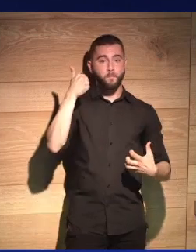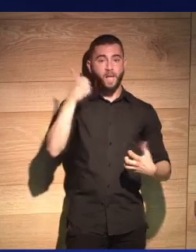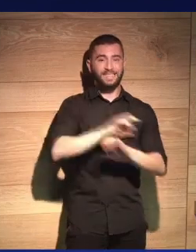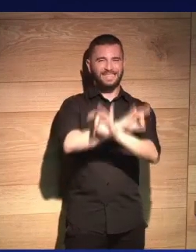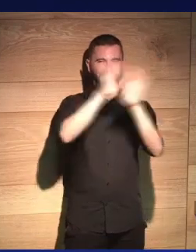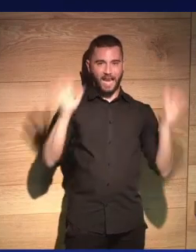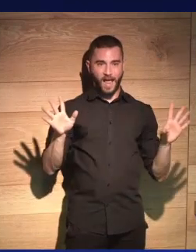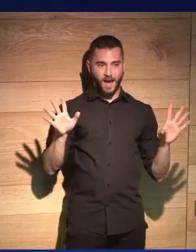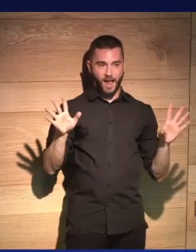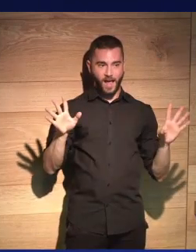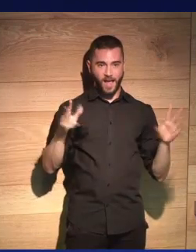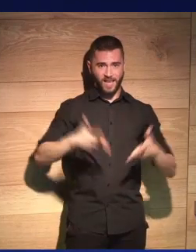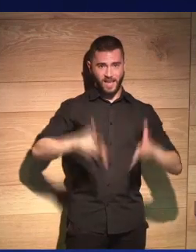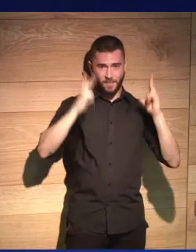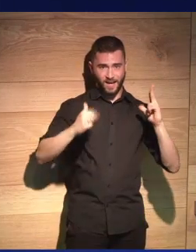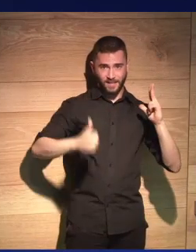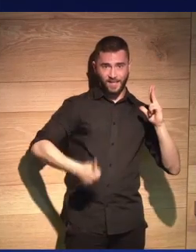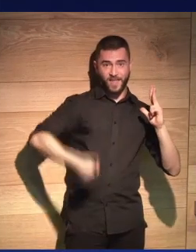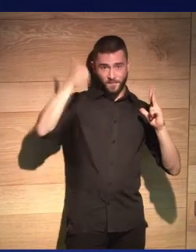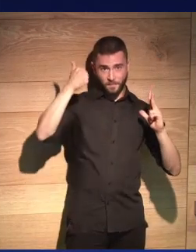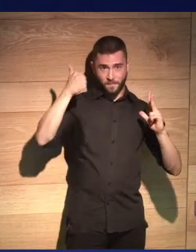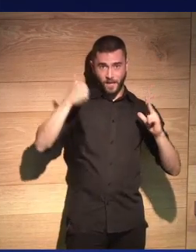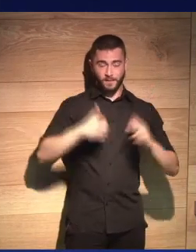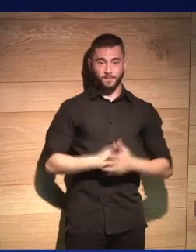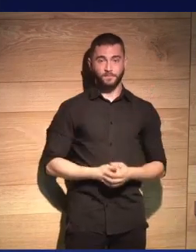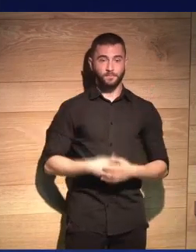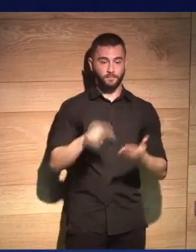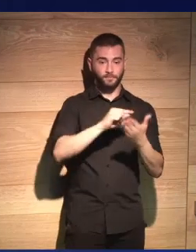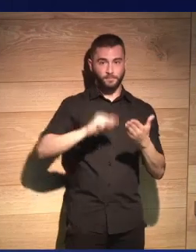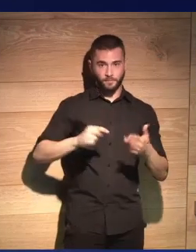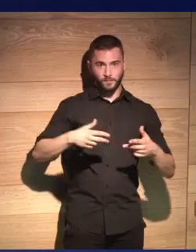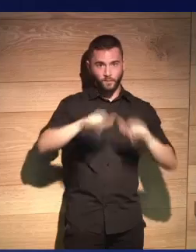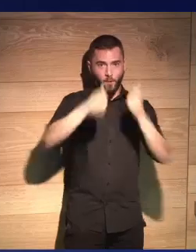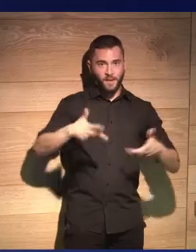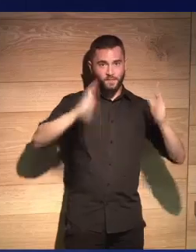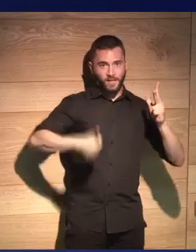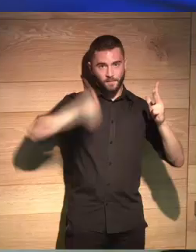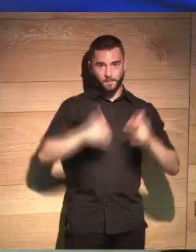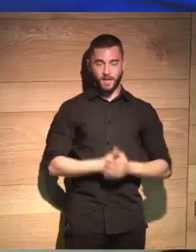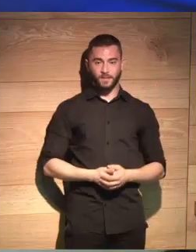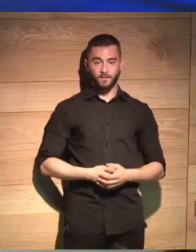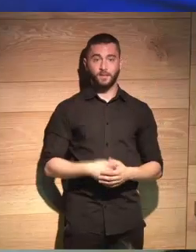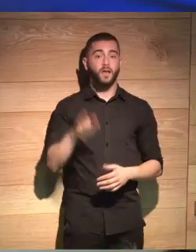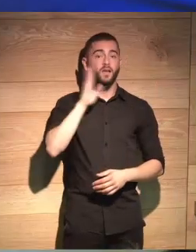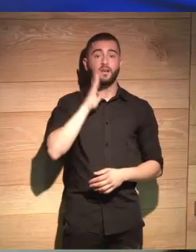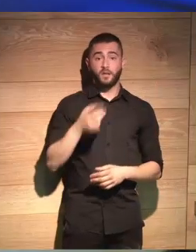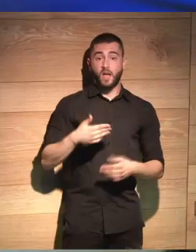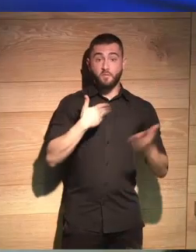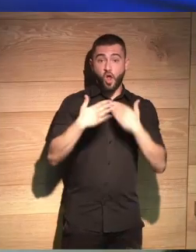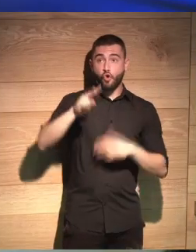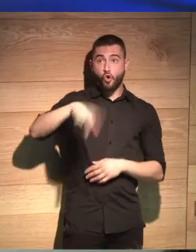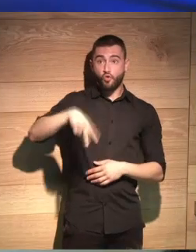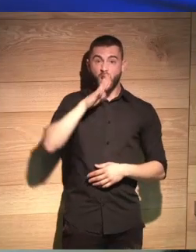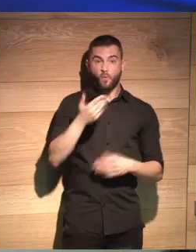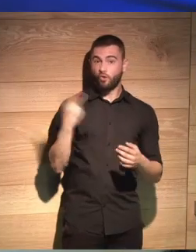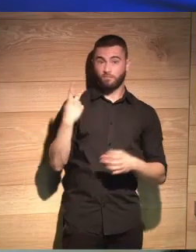lúcida y con más libertad, escrita con más libertad. Y no lo habíamos hablado nunca porque tampoco hemos hablado mucho,